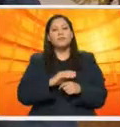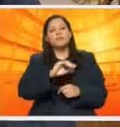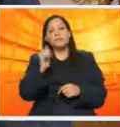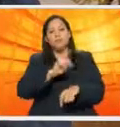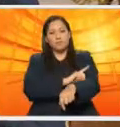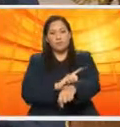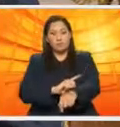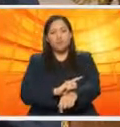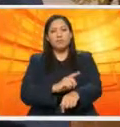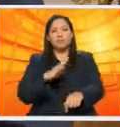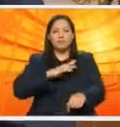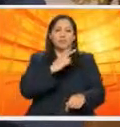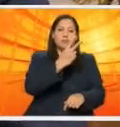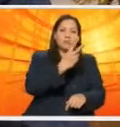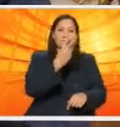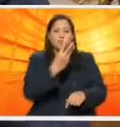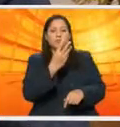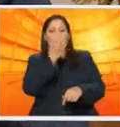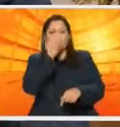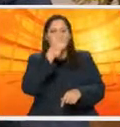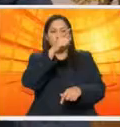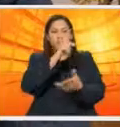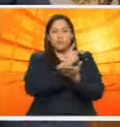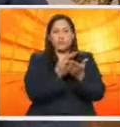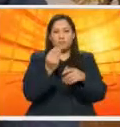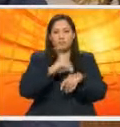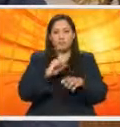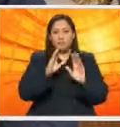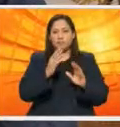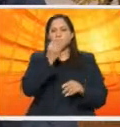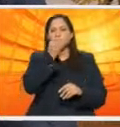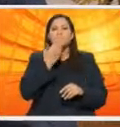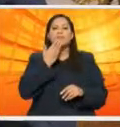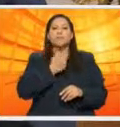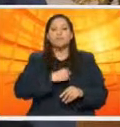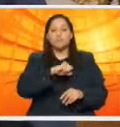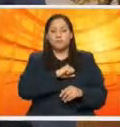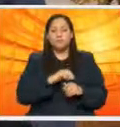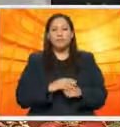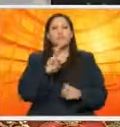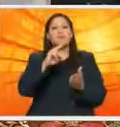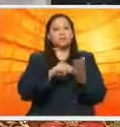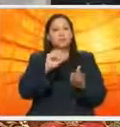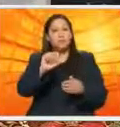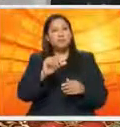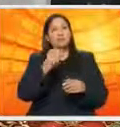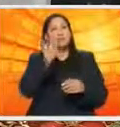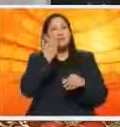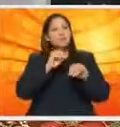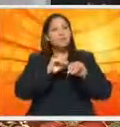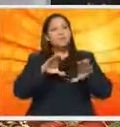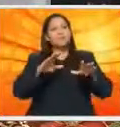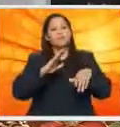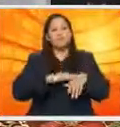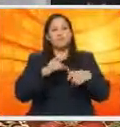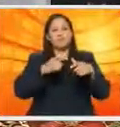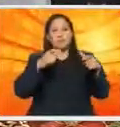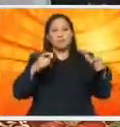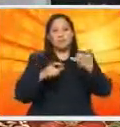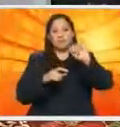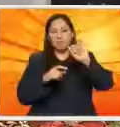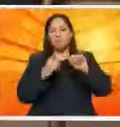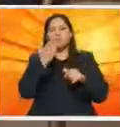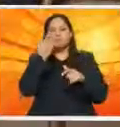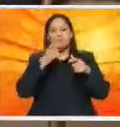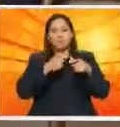las delegaciones por lo menos 2, 3 escuelas aproximadamente, ¿no? Imagino que para el 2006 se planea tener más, ¿no? Sí, se pretende